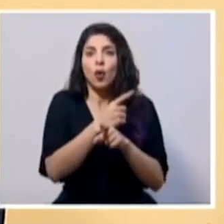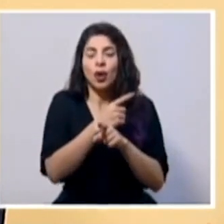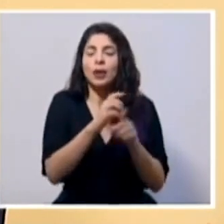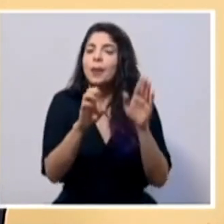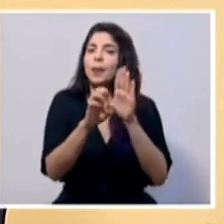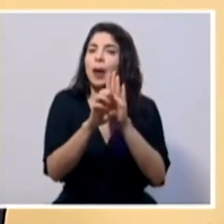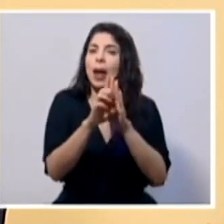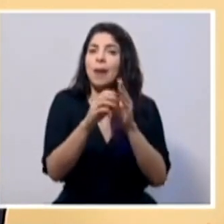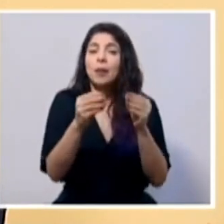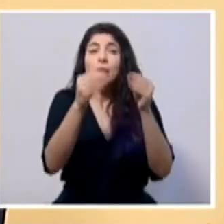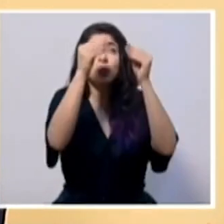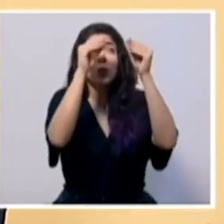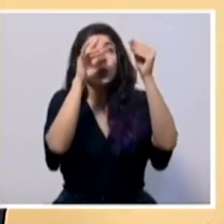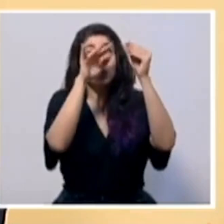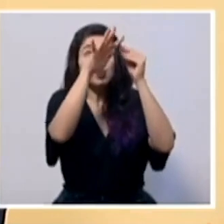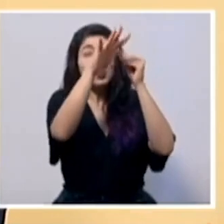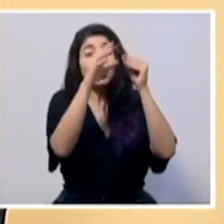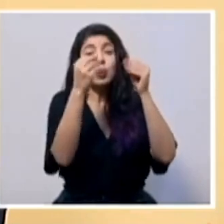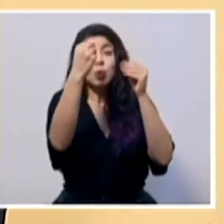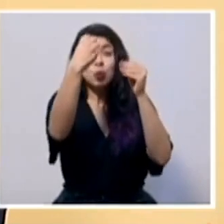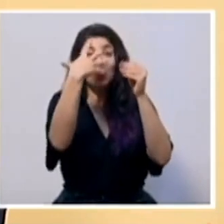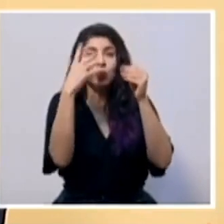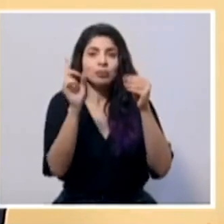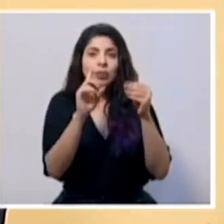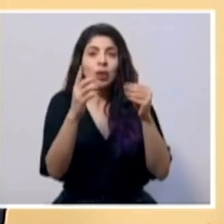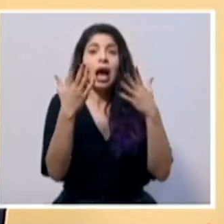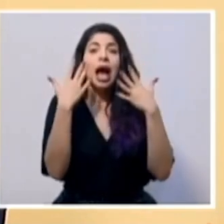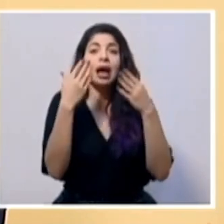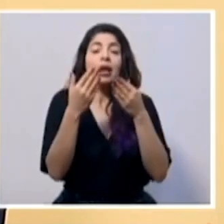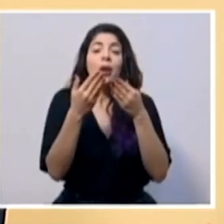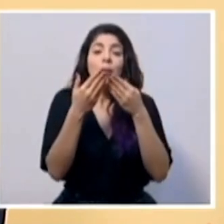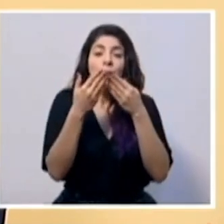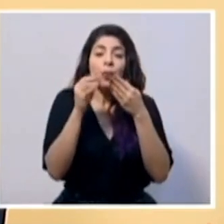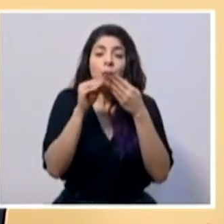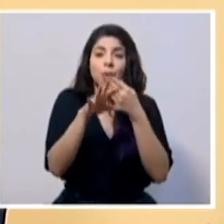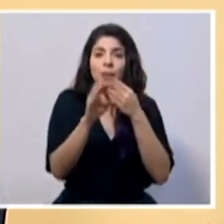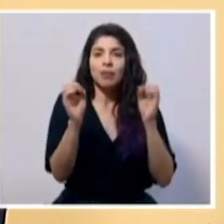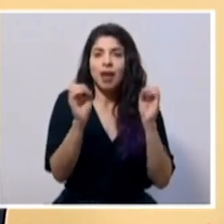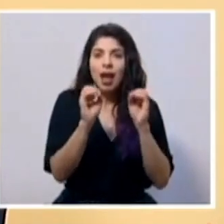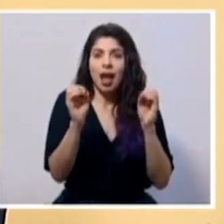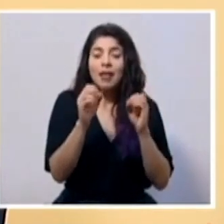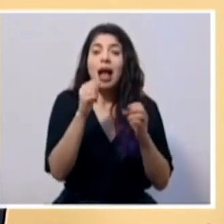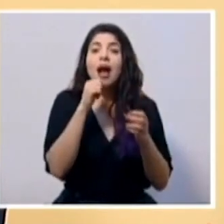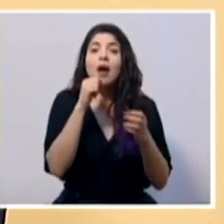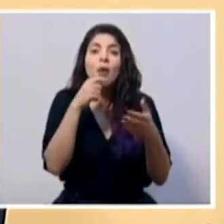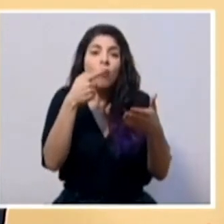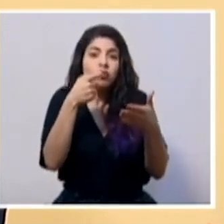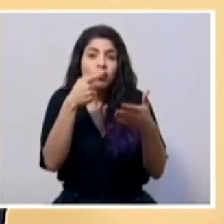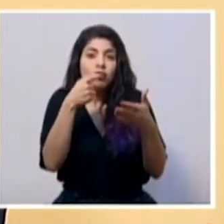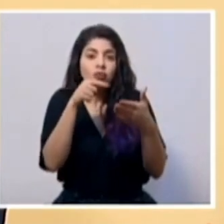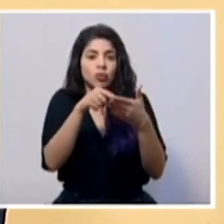sean totalmente translúcidas, ¿verdad? Que no dejen pasar el aire, que también con la prueba del agua, ¿verdad?